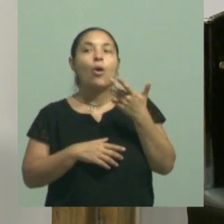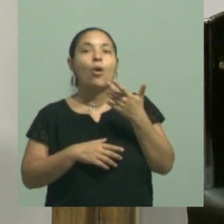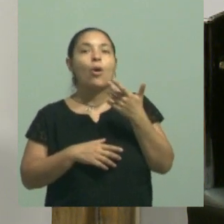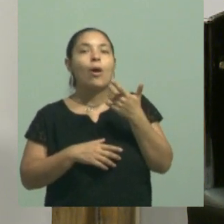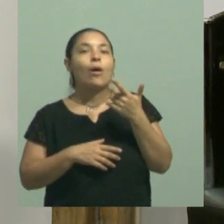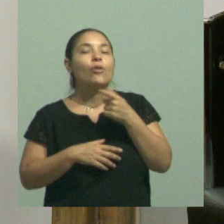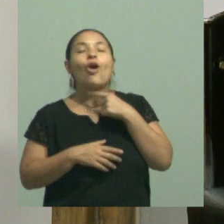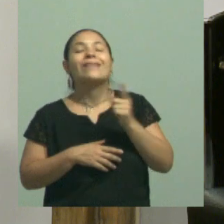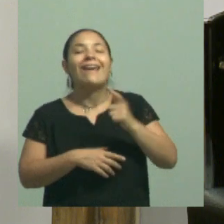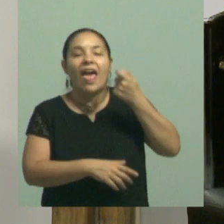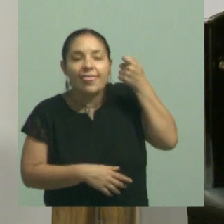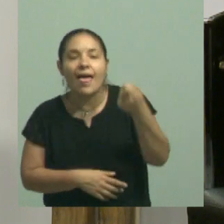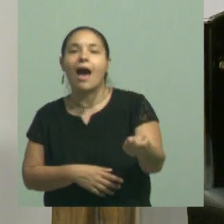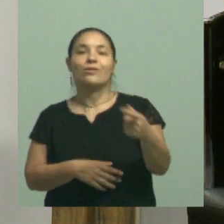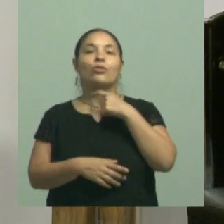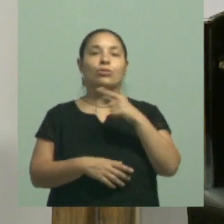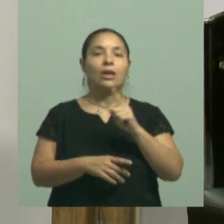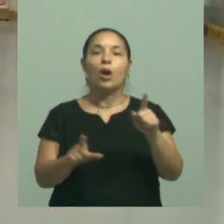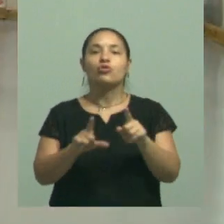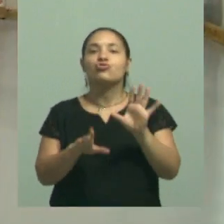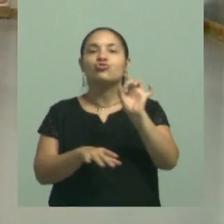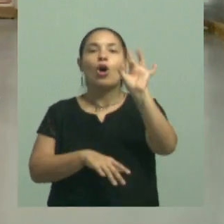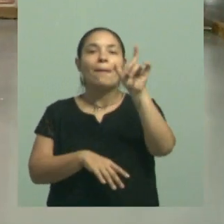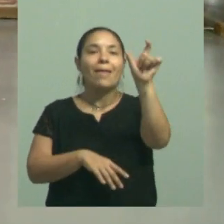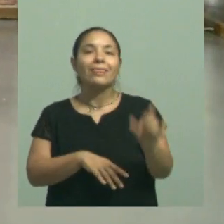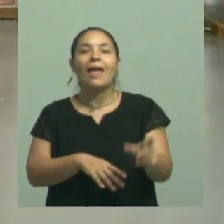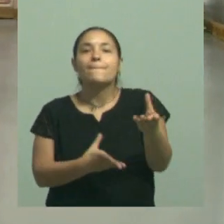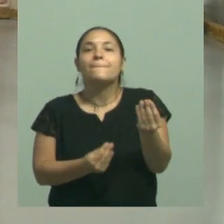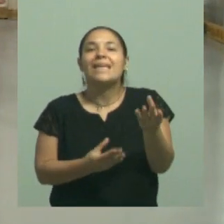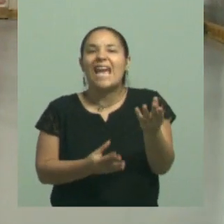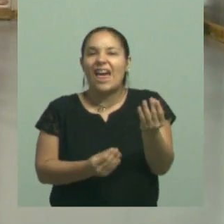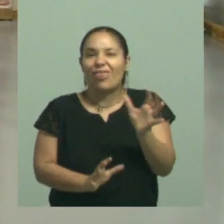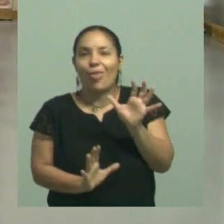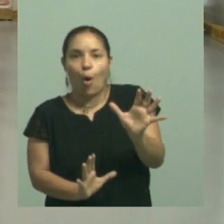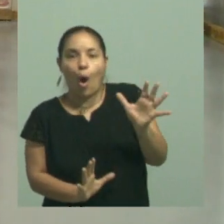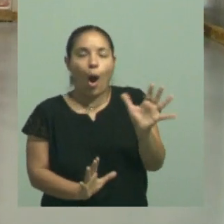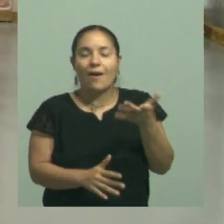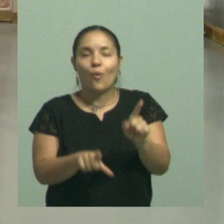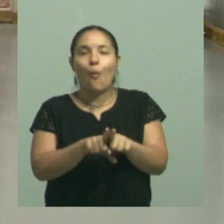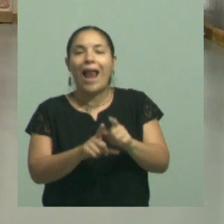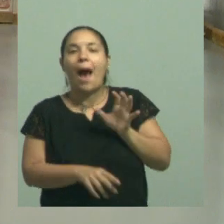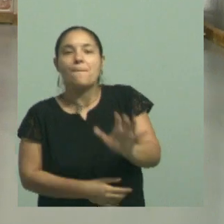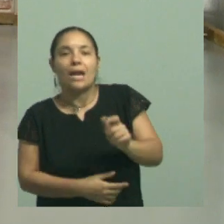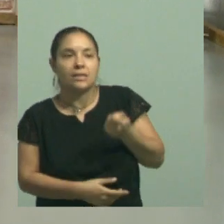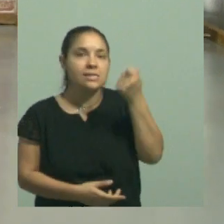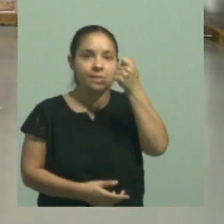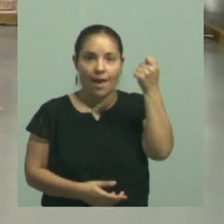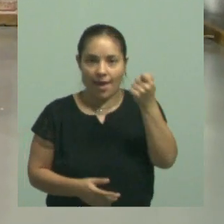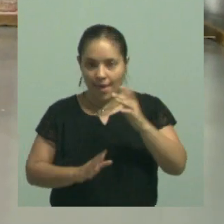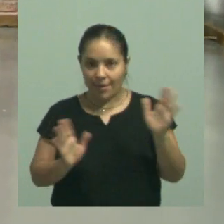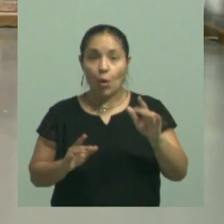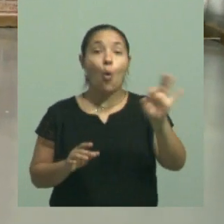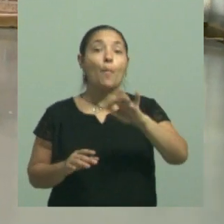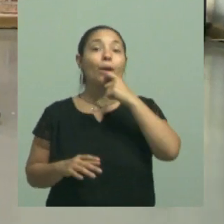intimidatorio el cuchillo y lo quiere usar para una eso. Botella. Una botella. Una botella rota también es intimidatorio porque la ves. Entonces lo importante es no quedarme frente a